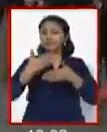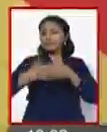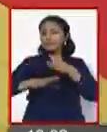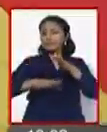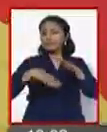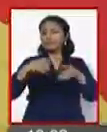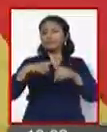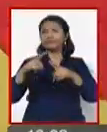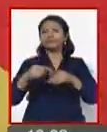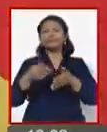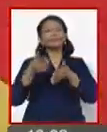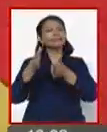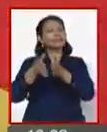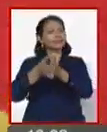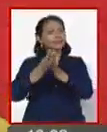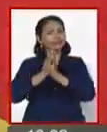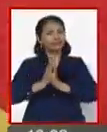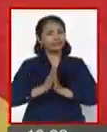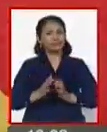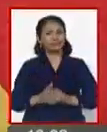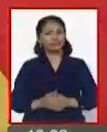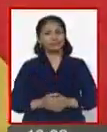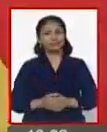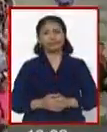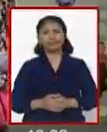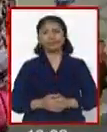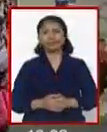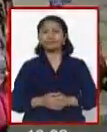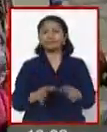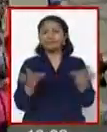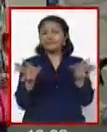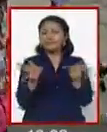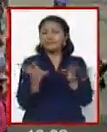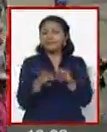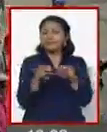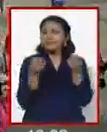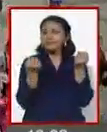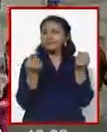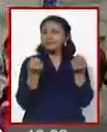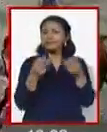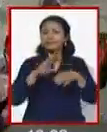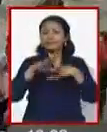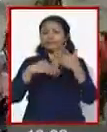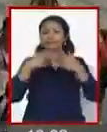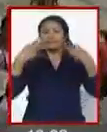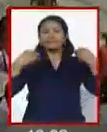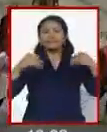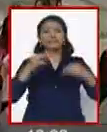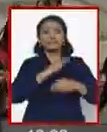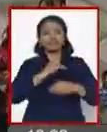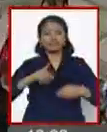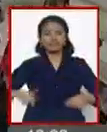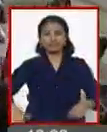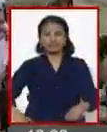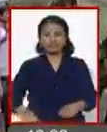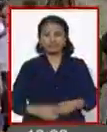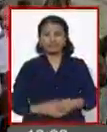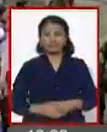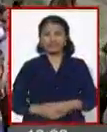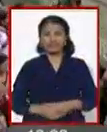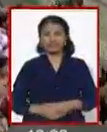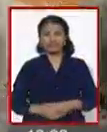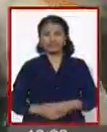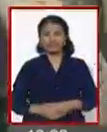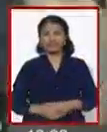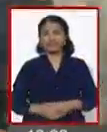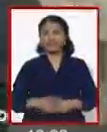hacia adelante, hasta pedir el revocatorio. Estamos pidiendo una auditoría a todos los mercados municipales que